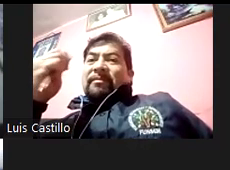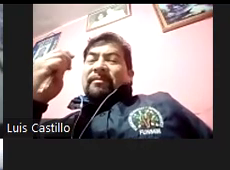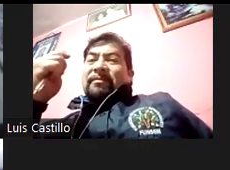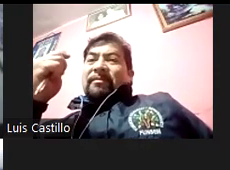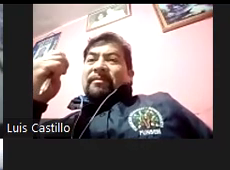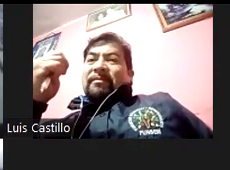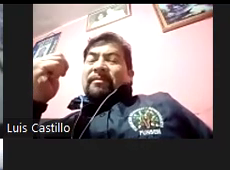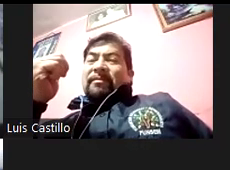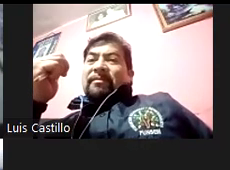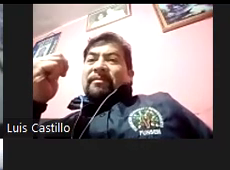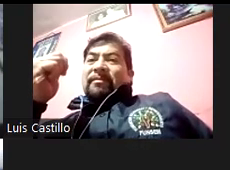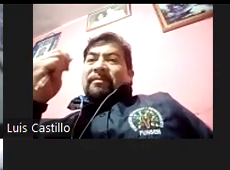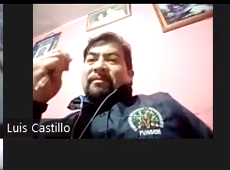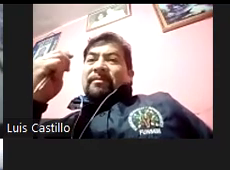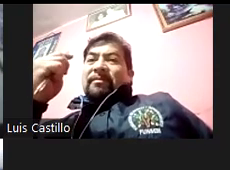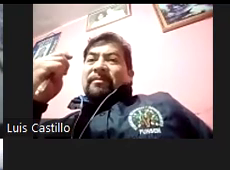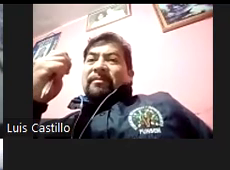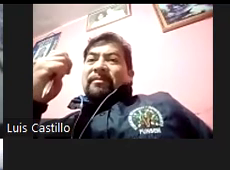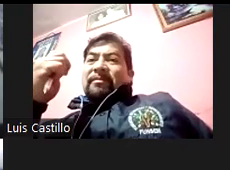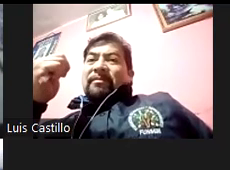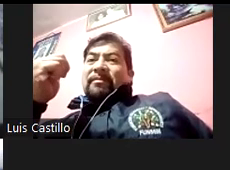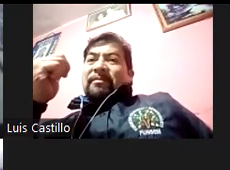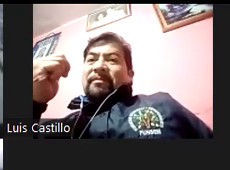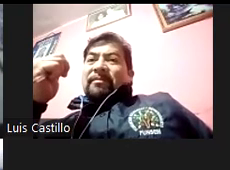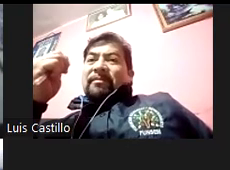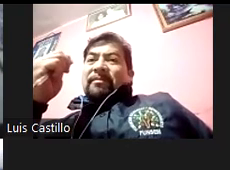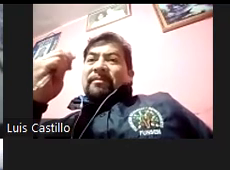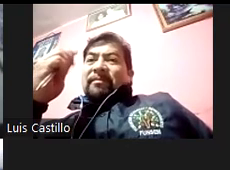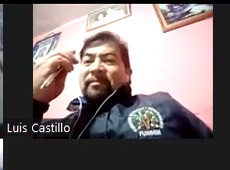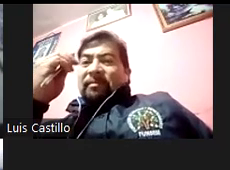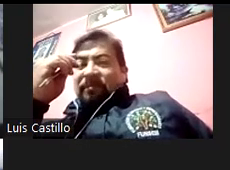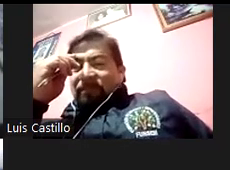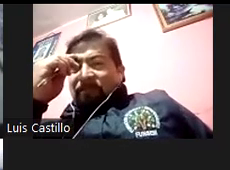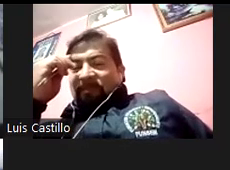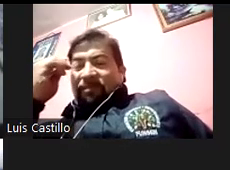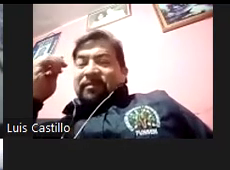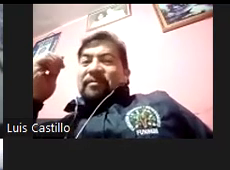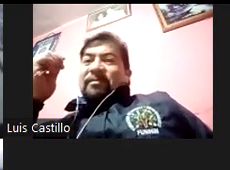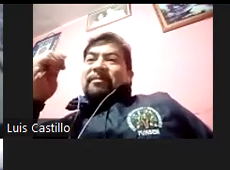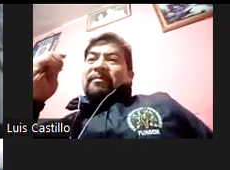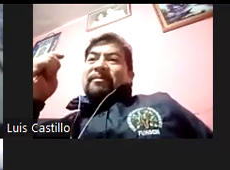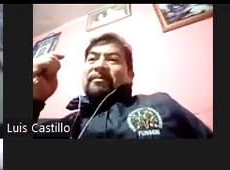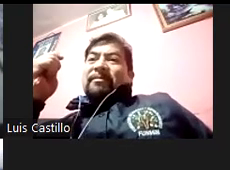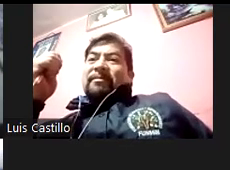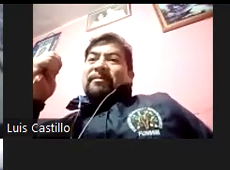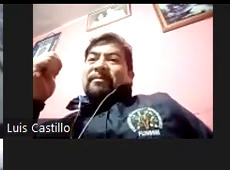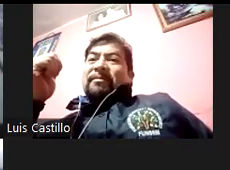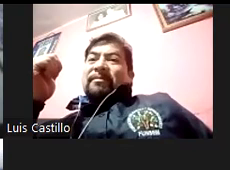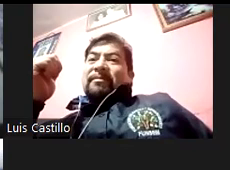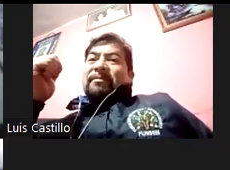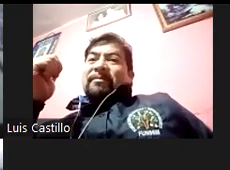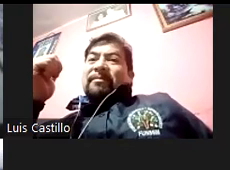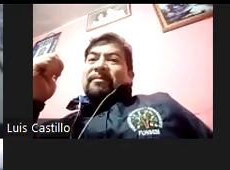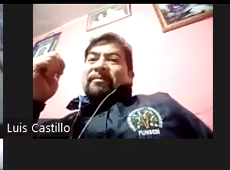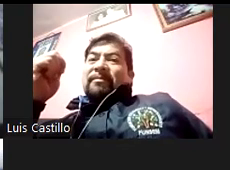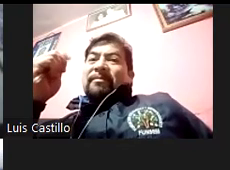decir ahorita, deje de tomar café porque primero me va a mandar a hablar. No lo va a me va a hacer caso. Sí, es cierto. Y es lo correcto